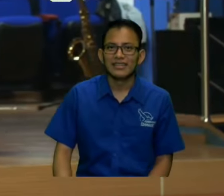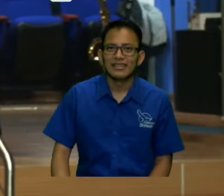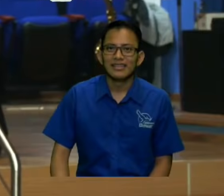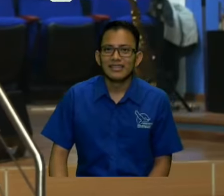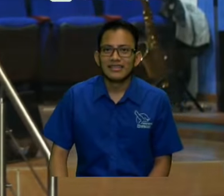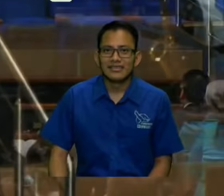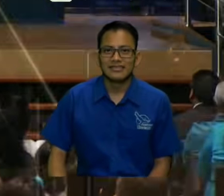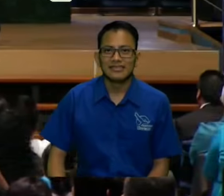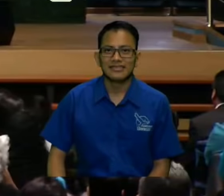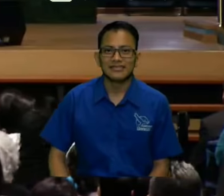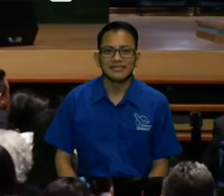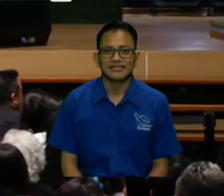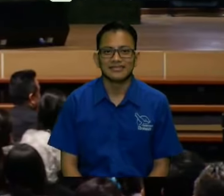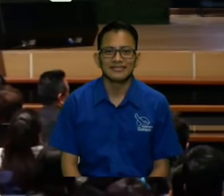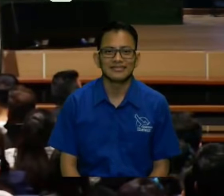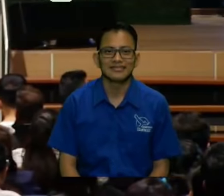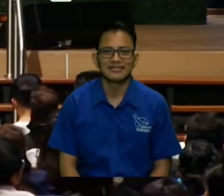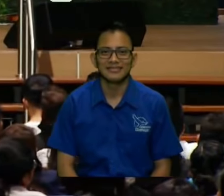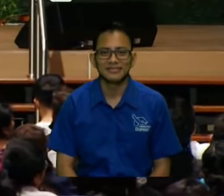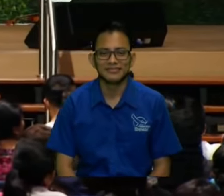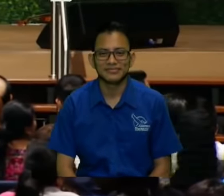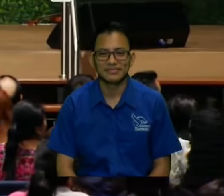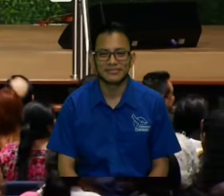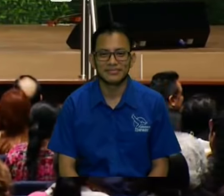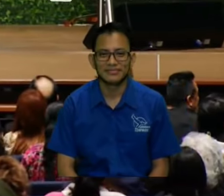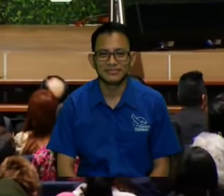Ahí traje mi porra yo.